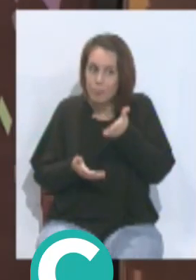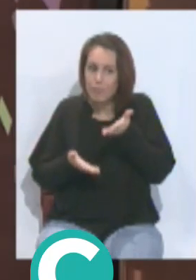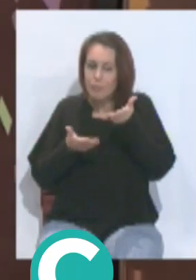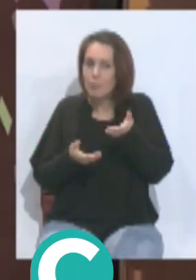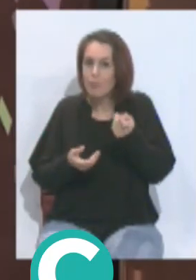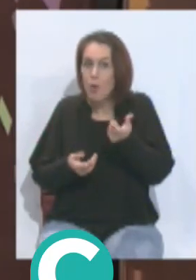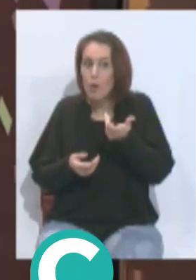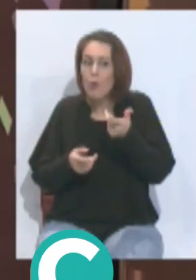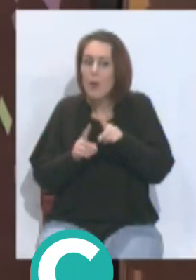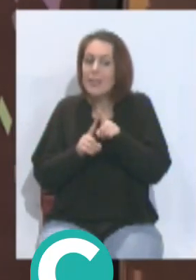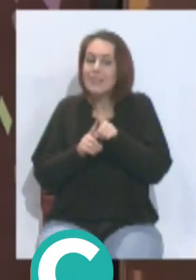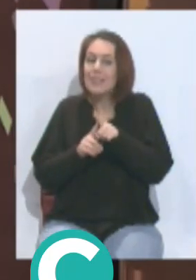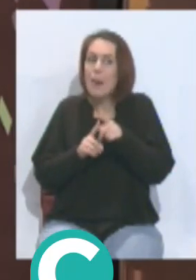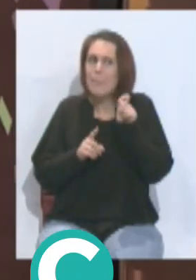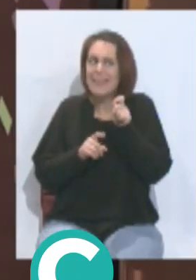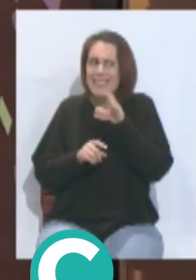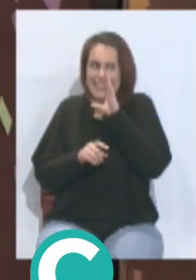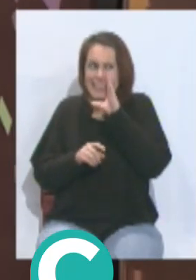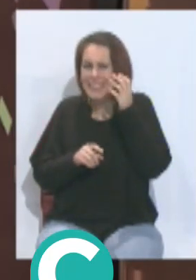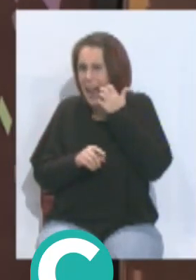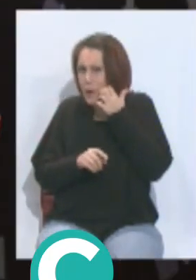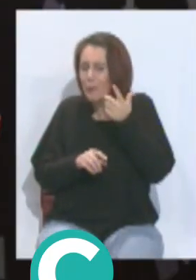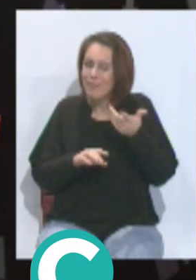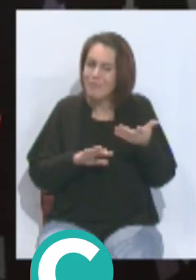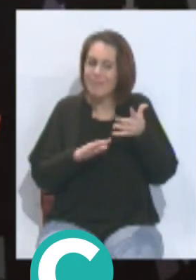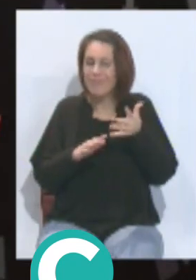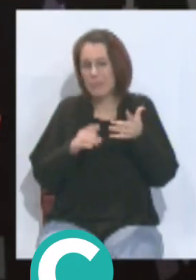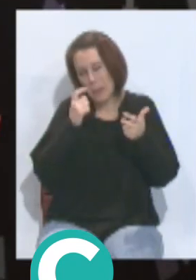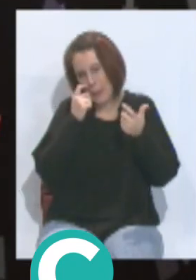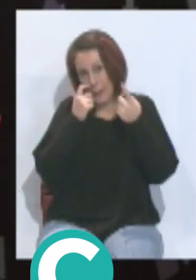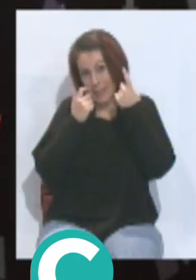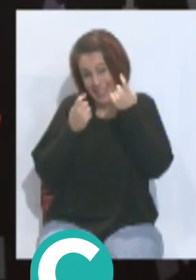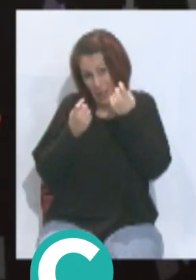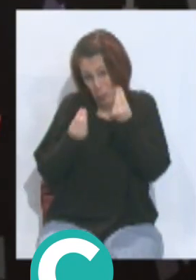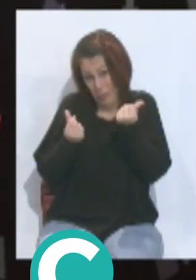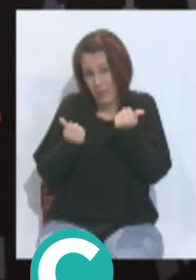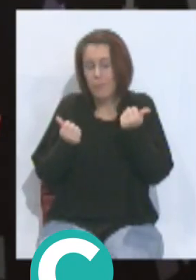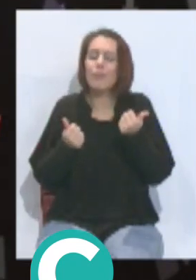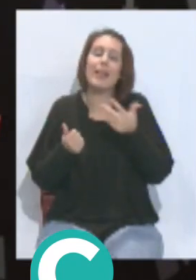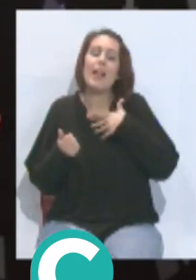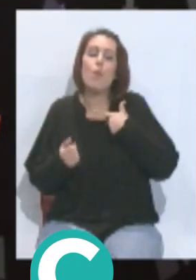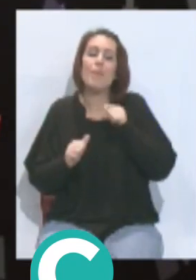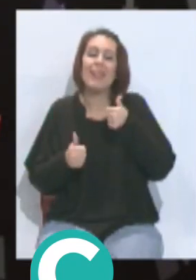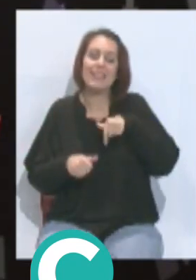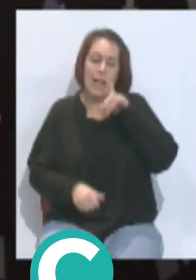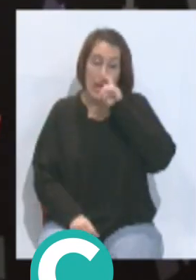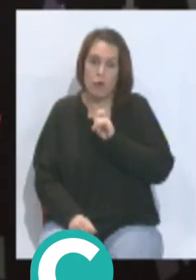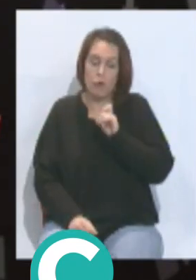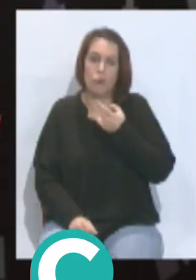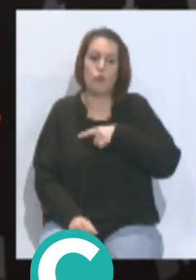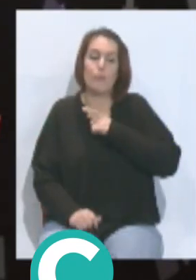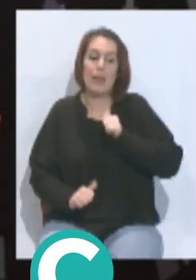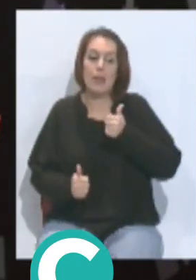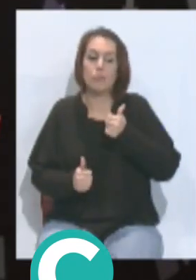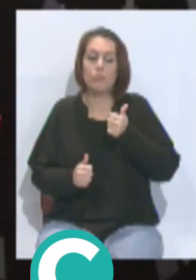un poquito a normalizar, o sea, este mes tan raro que tenemos este año. Sí, la verdad que sí, queríamos empezarlo en este año. De hecho, lo íbamos